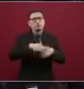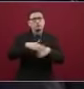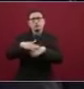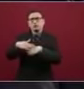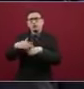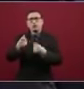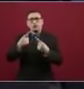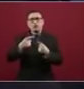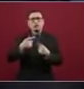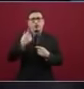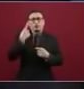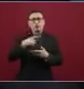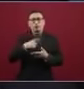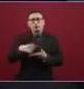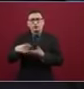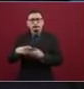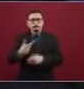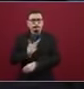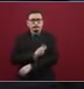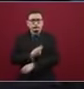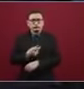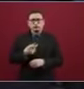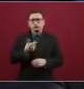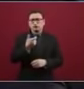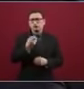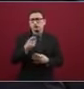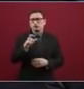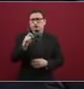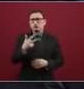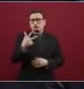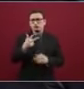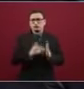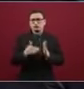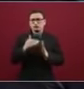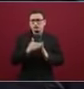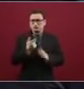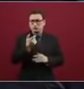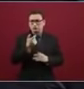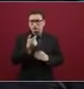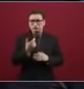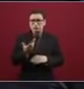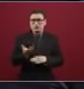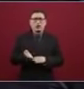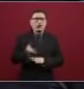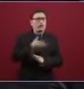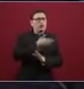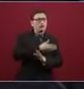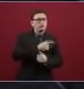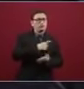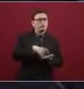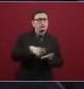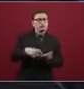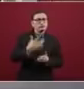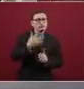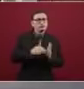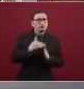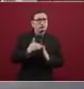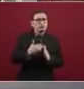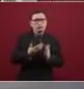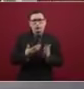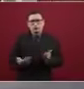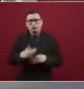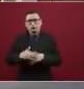las vacunas costaron 28 millones de pesos, 5 millones más que en la adquisición anterior. No te escuché, perdón. Que sí, le